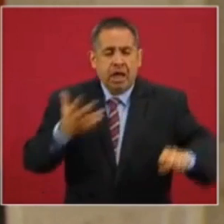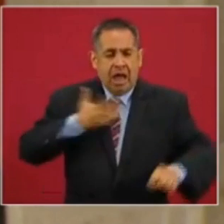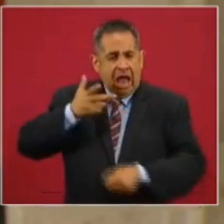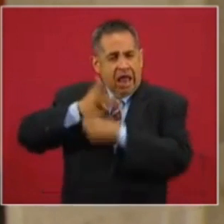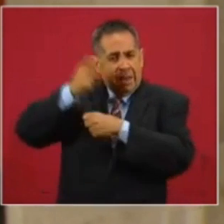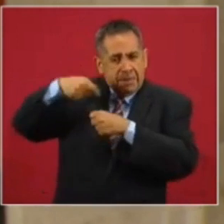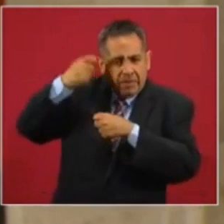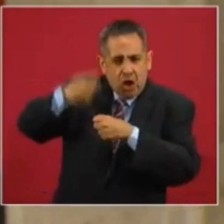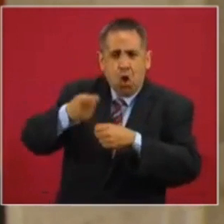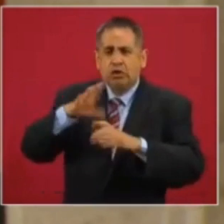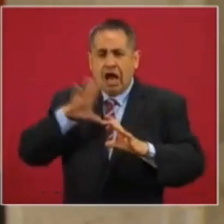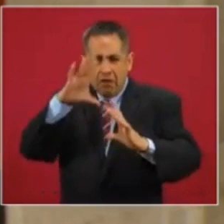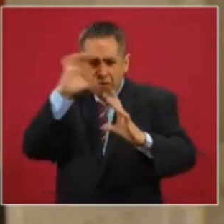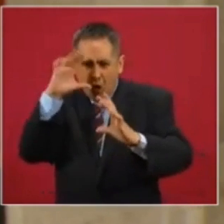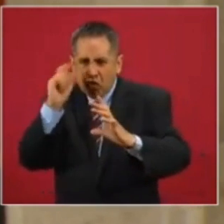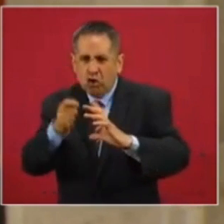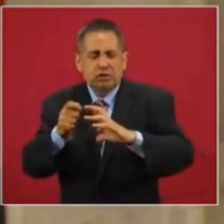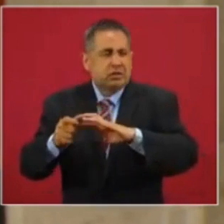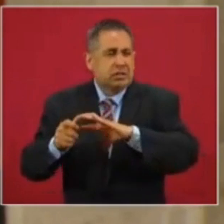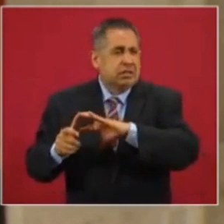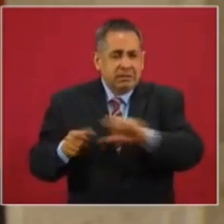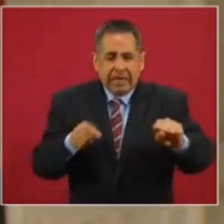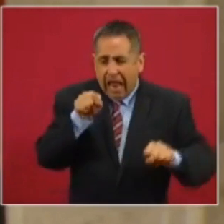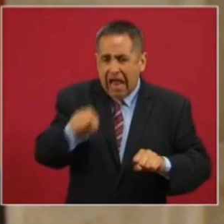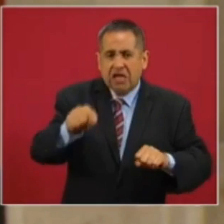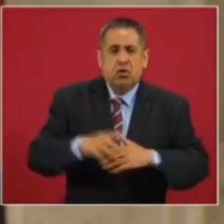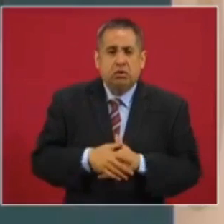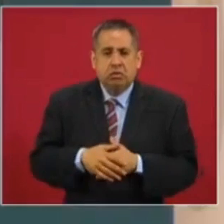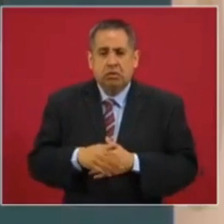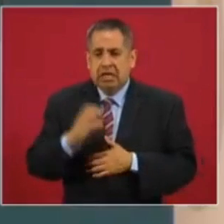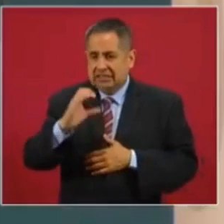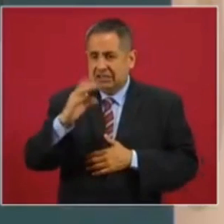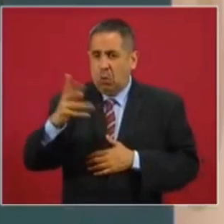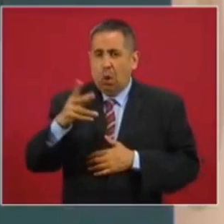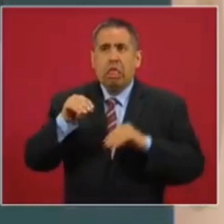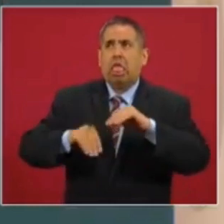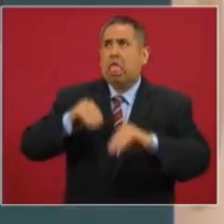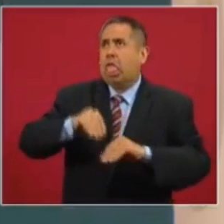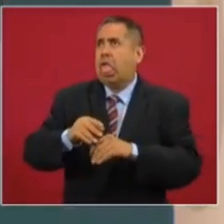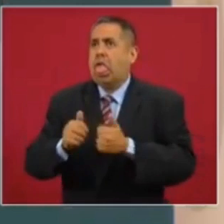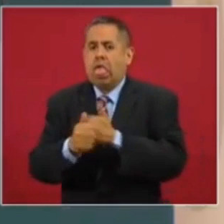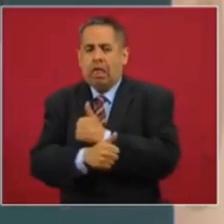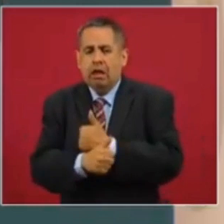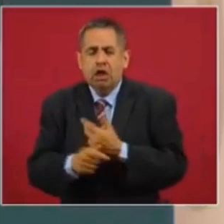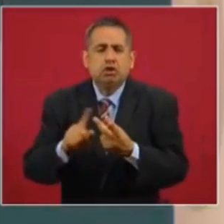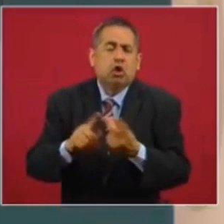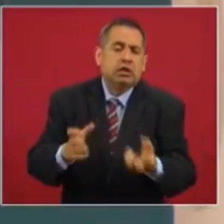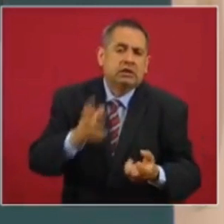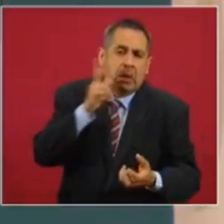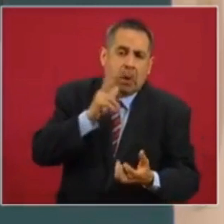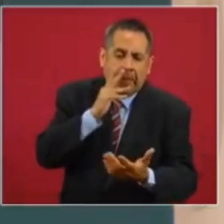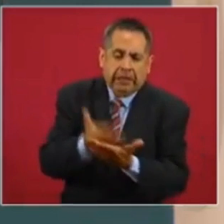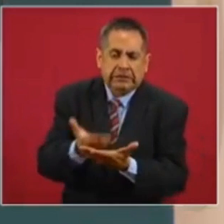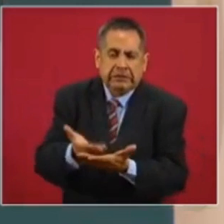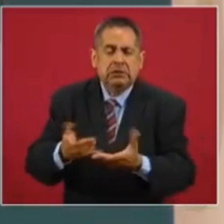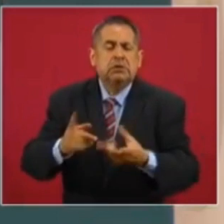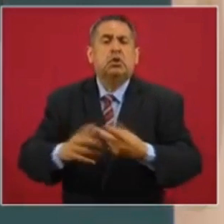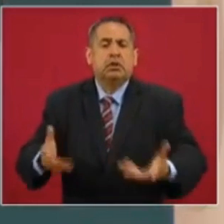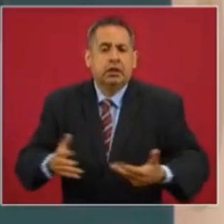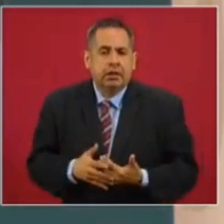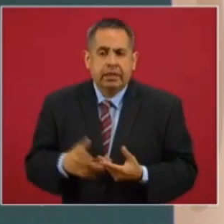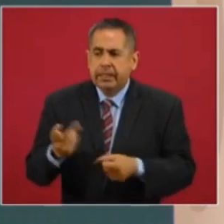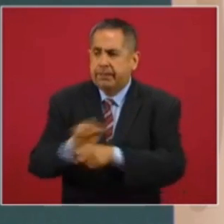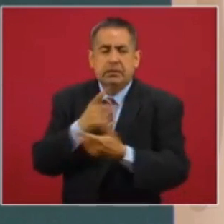hubo fotografías operaron el c4 donde están todas esas pruebas donde